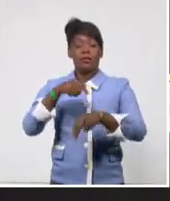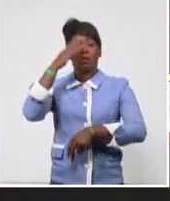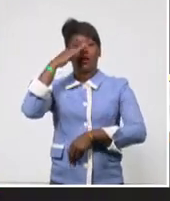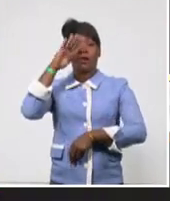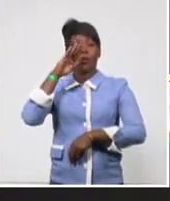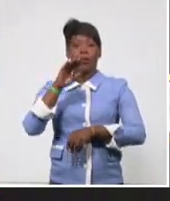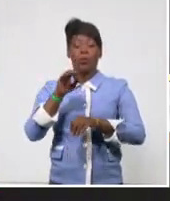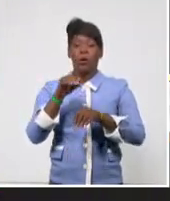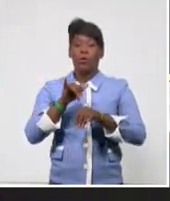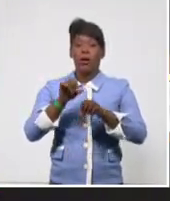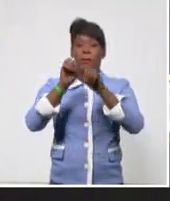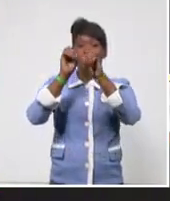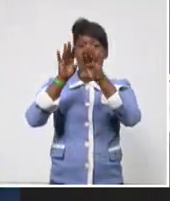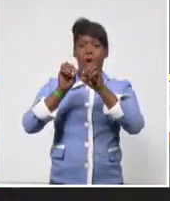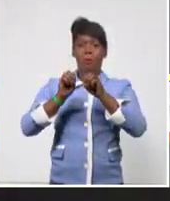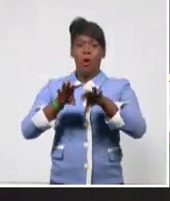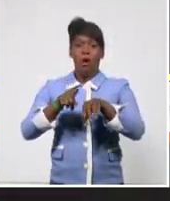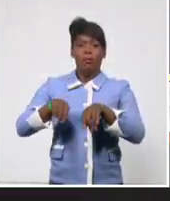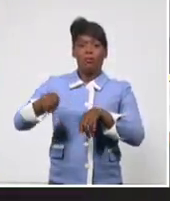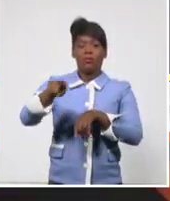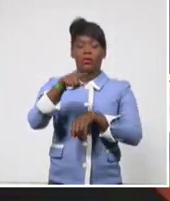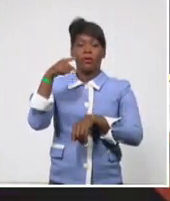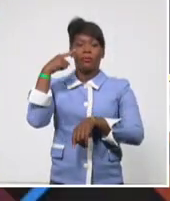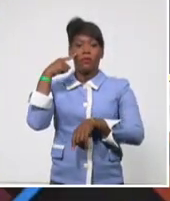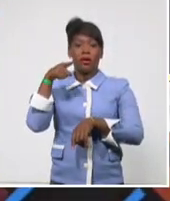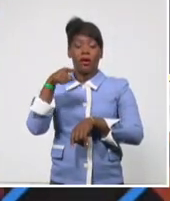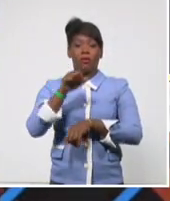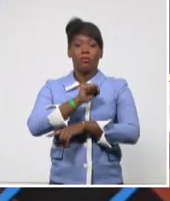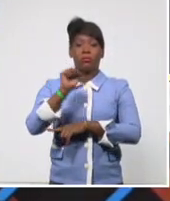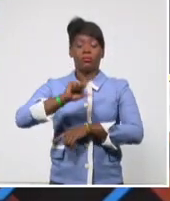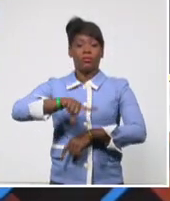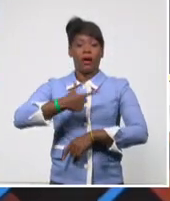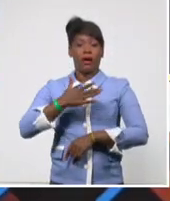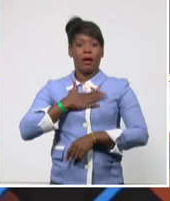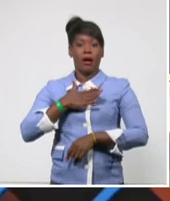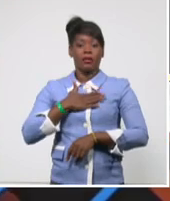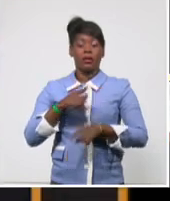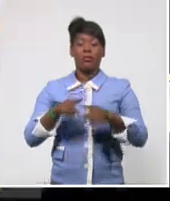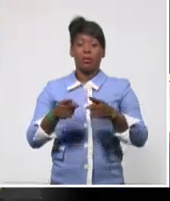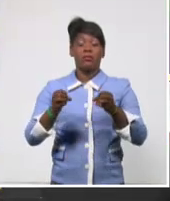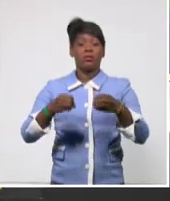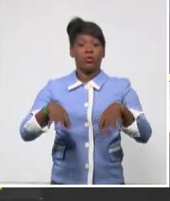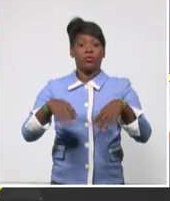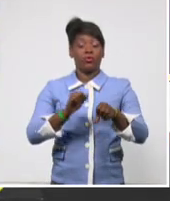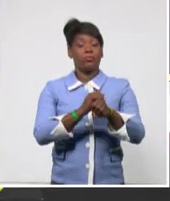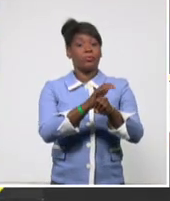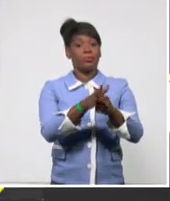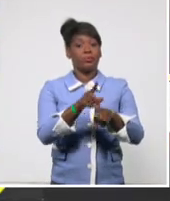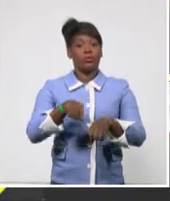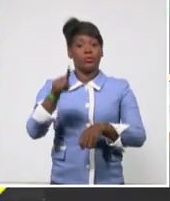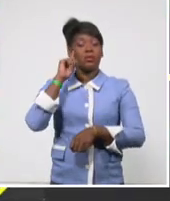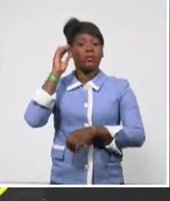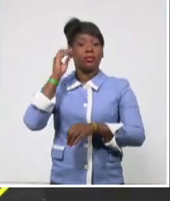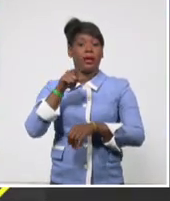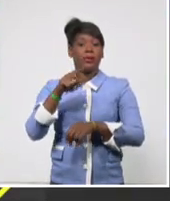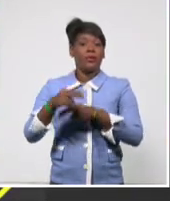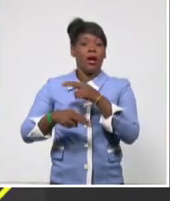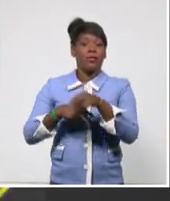y legitimación del arte emergente insular. Y es que ante el escenario epidemiológico por todos conocidos, el certamen